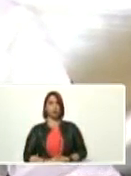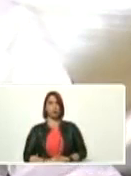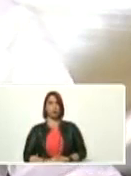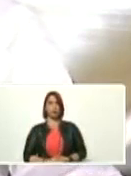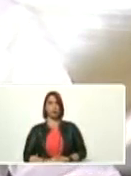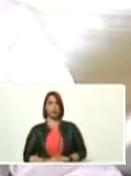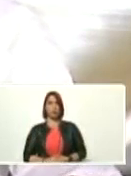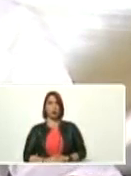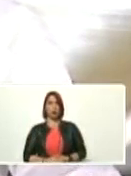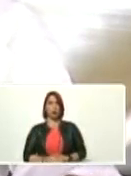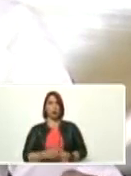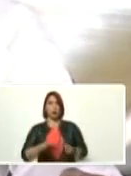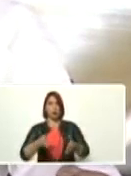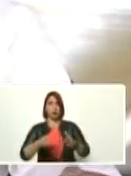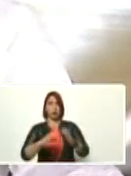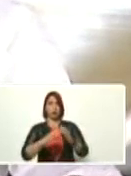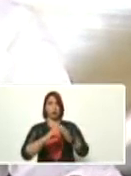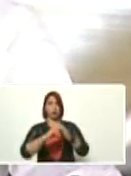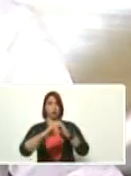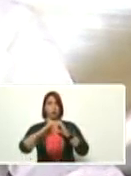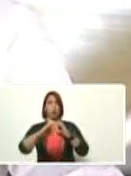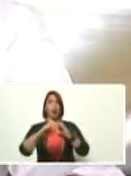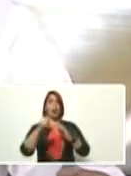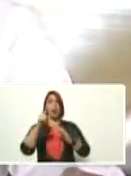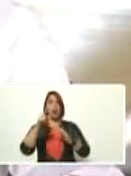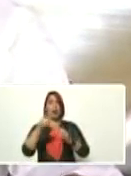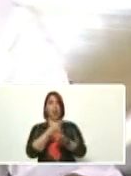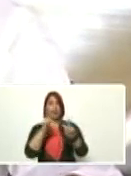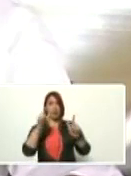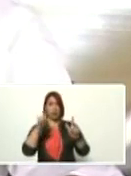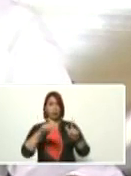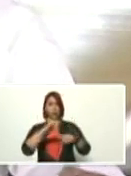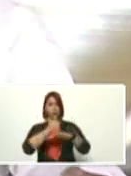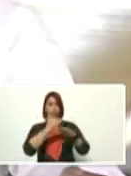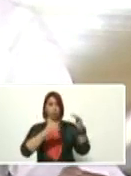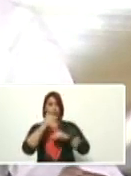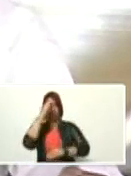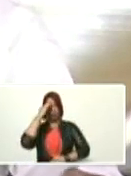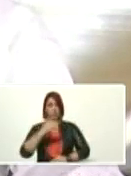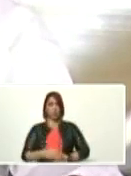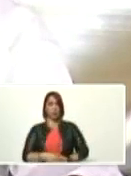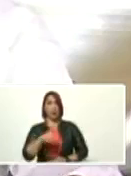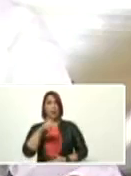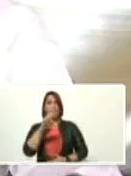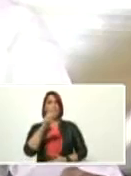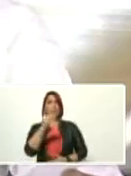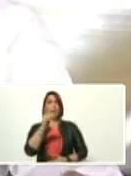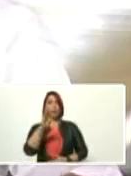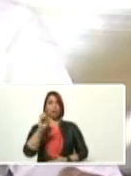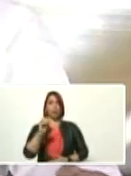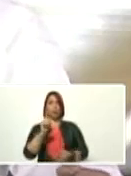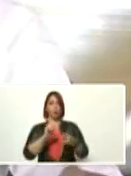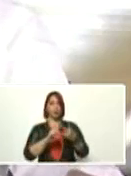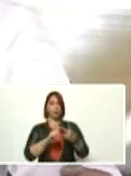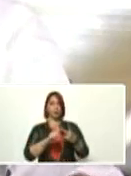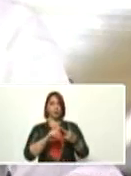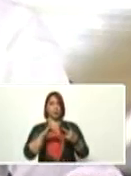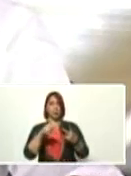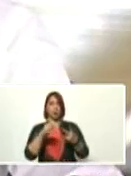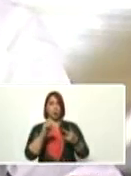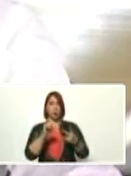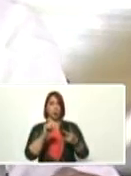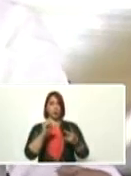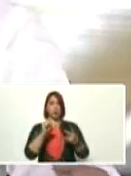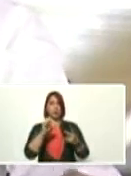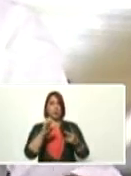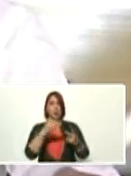mortales de los libertadores generales Pedro León Torres y general José Antonio